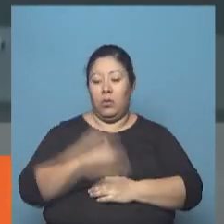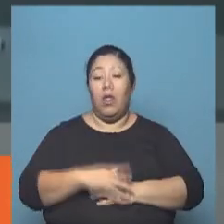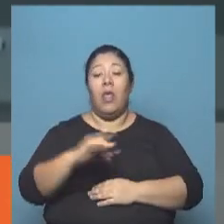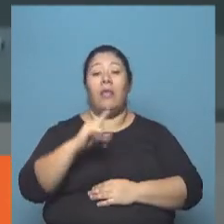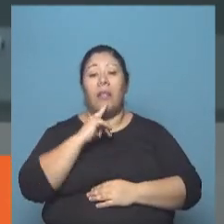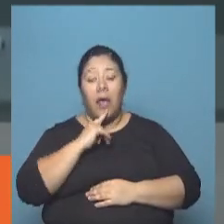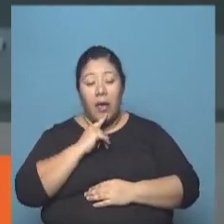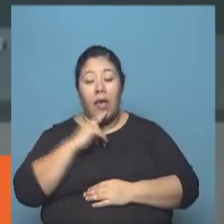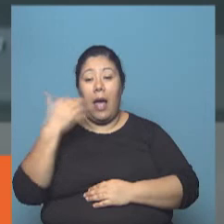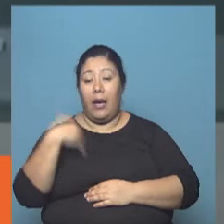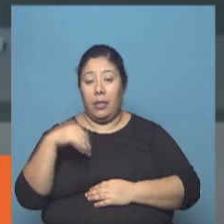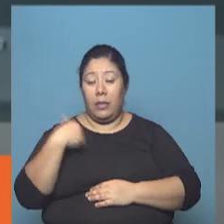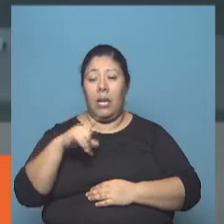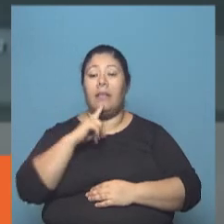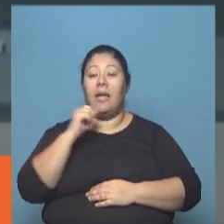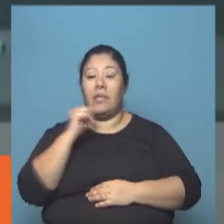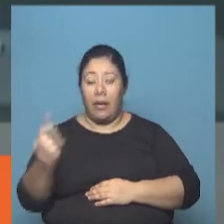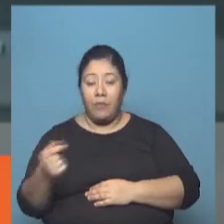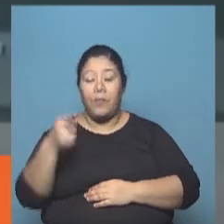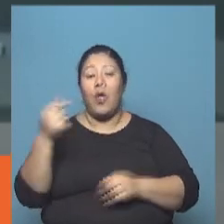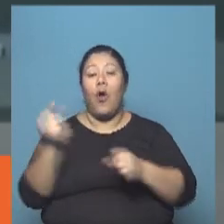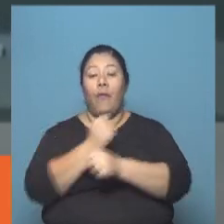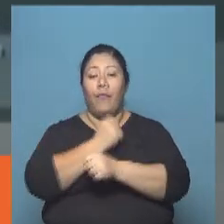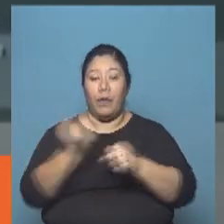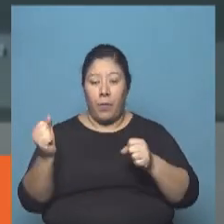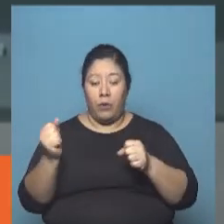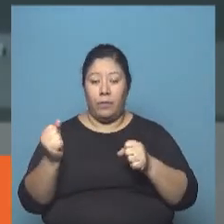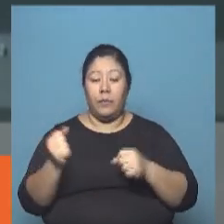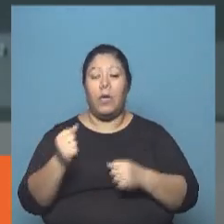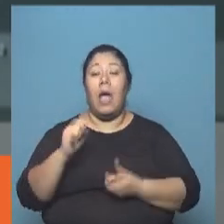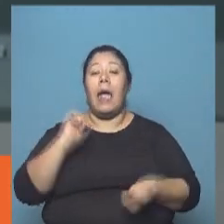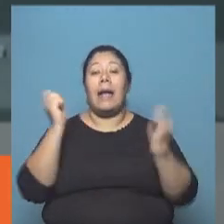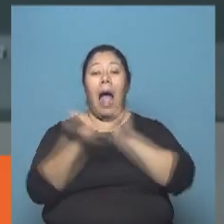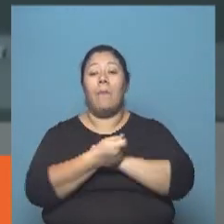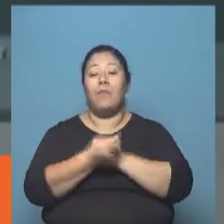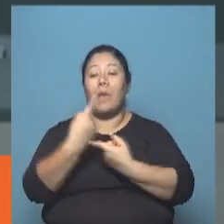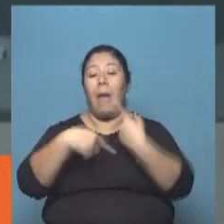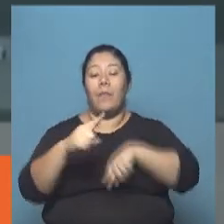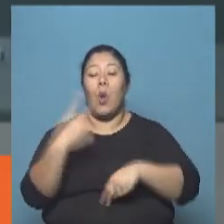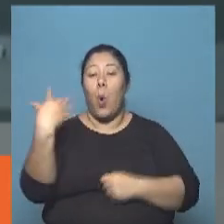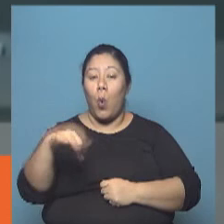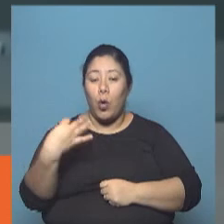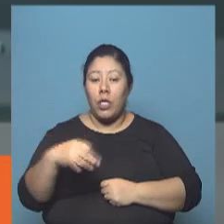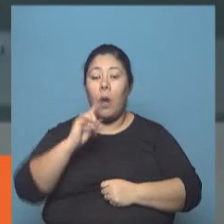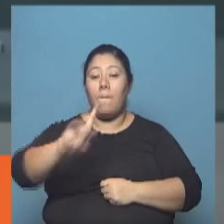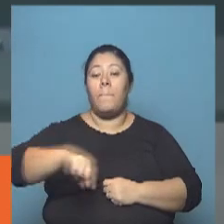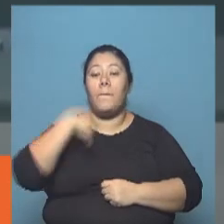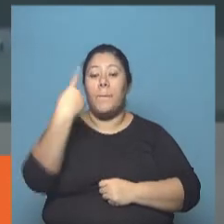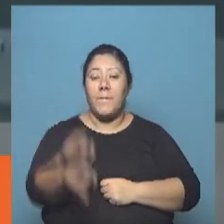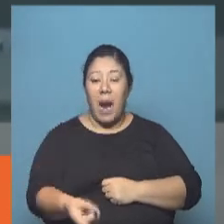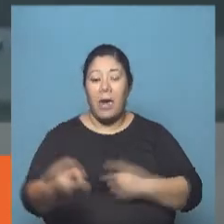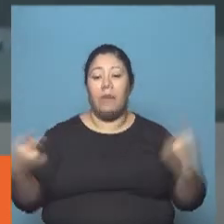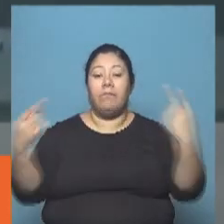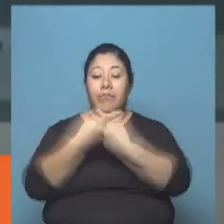Martino, justamente confirmando que la única modificación que va a poner mañana en cancha frente